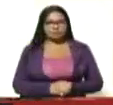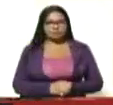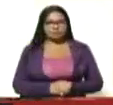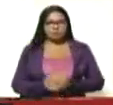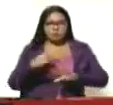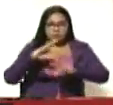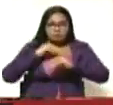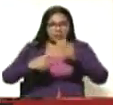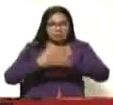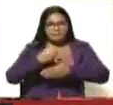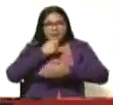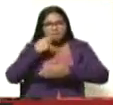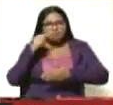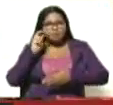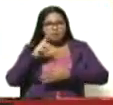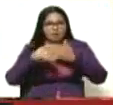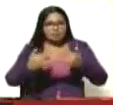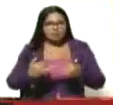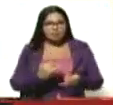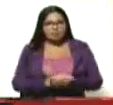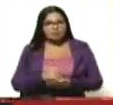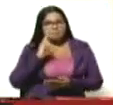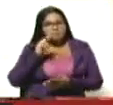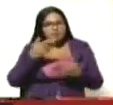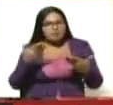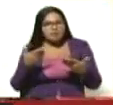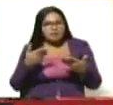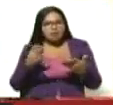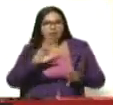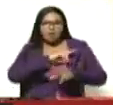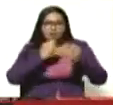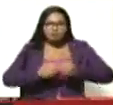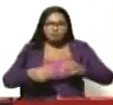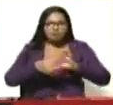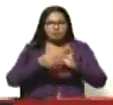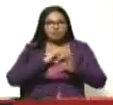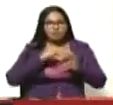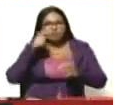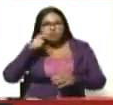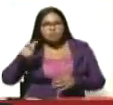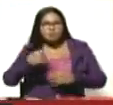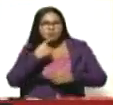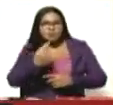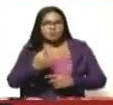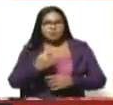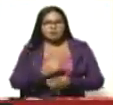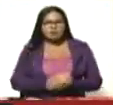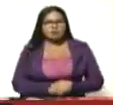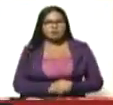aferrados a lo más hermoso que puede haber, que son los poderes creadores de nuestro pueblo, como diría